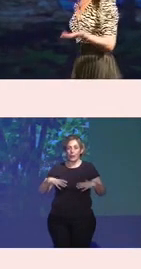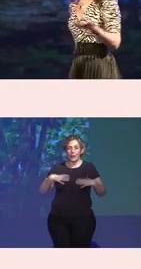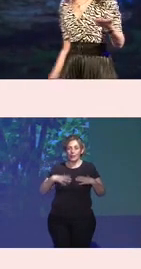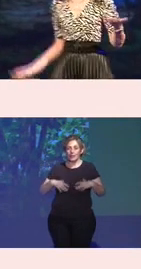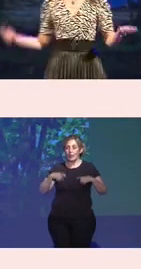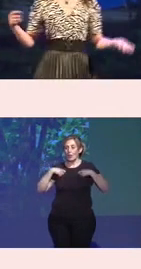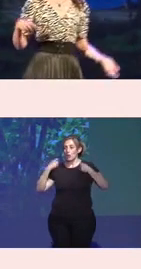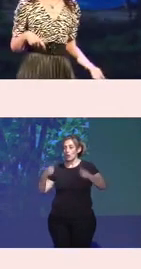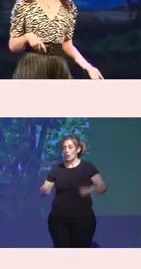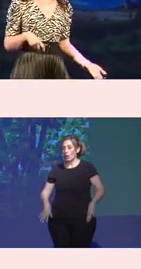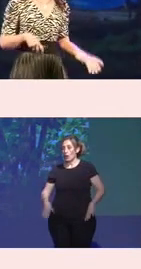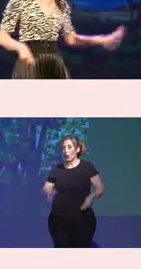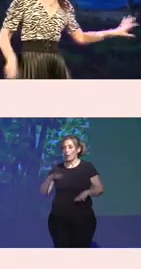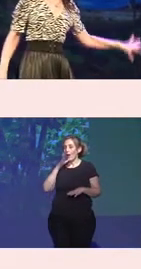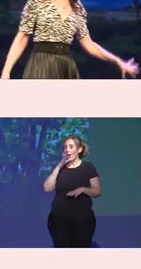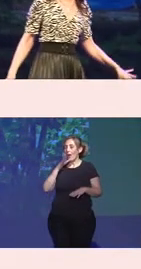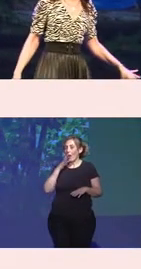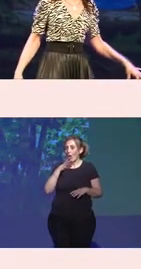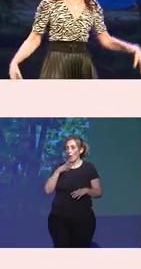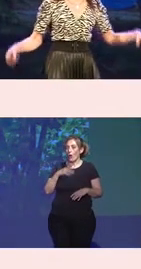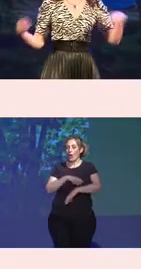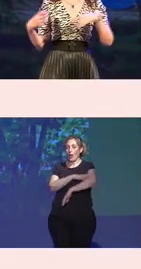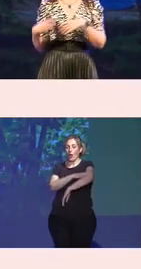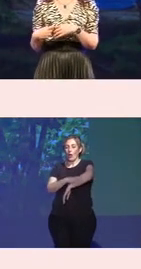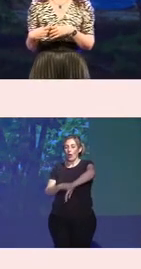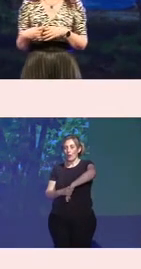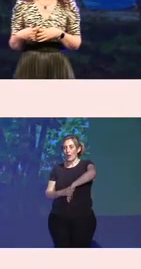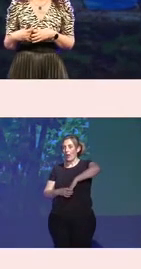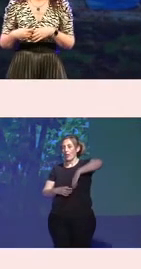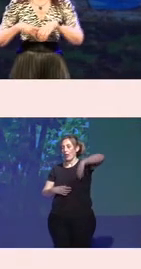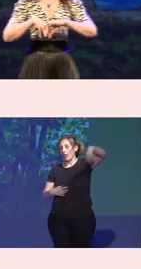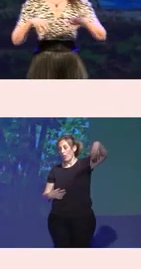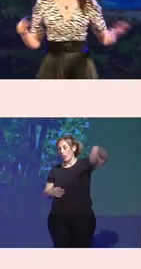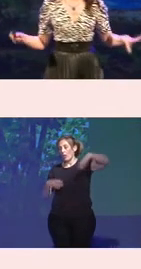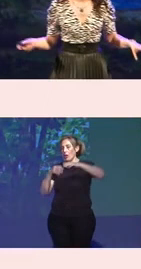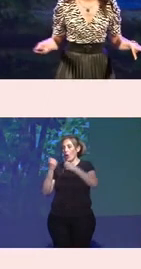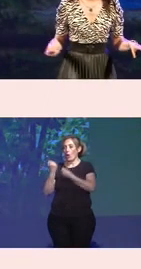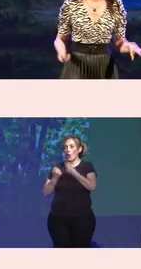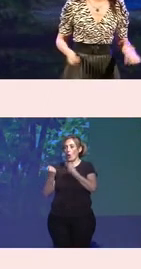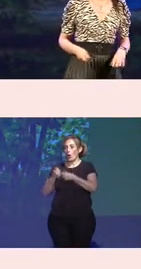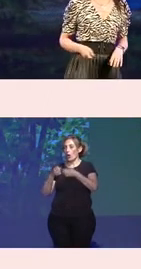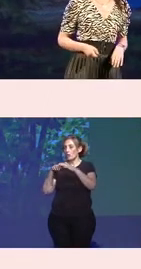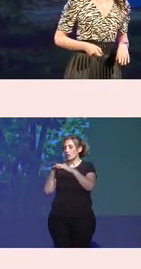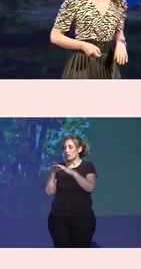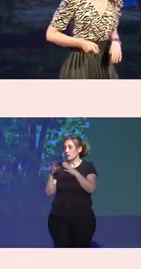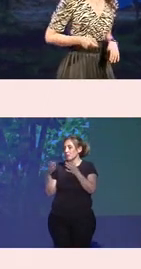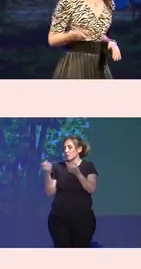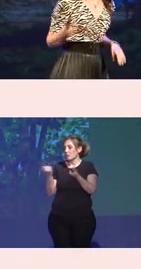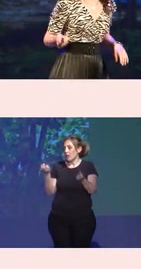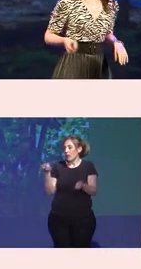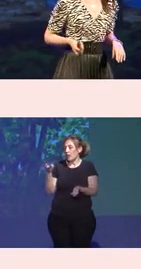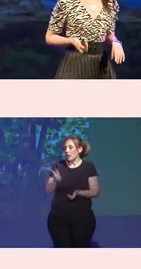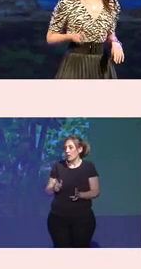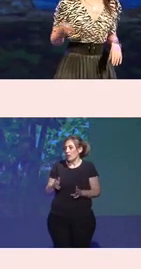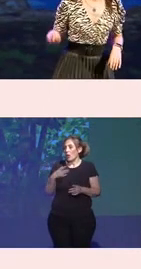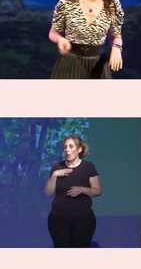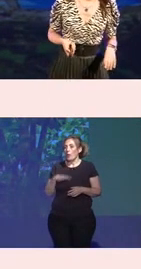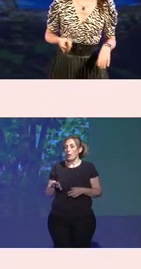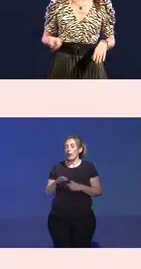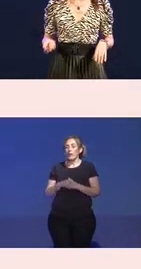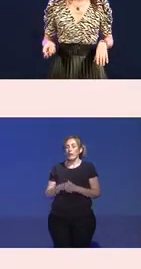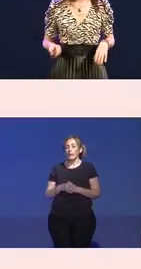desnudo bajo el agua con un brazo en el agua en el maletero de un coche todo lo que se os pueda ocurrir también puede pasar que